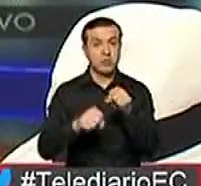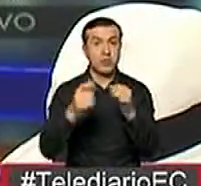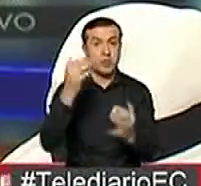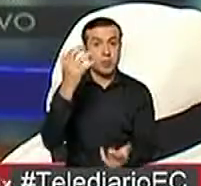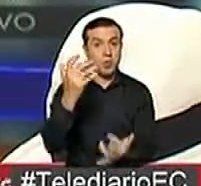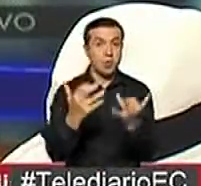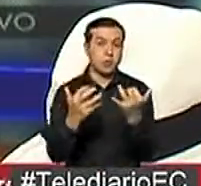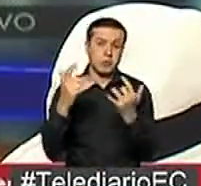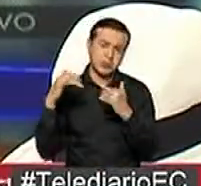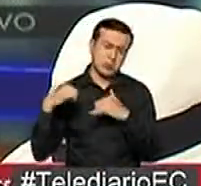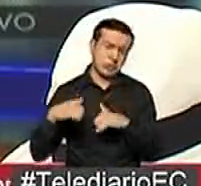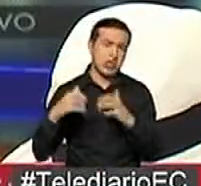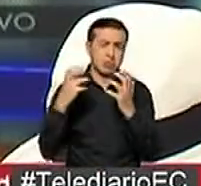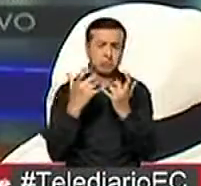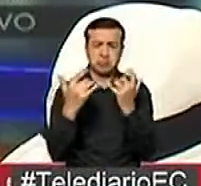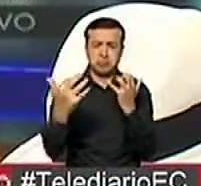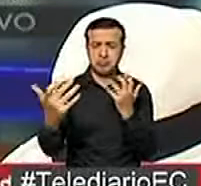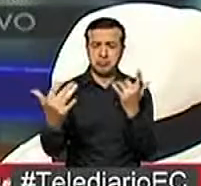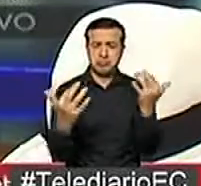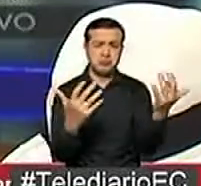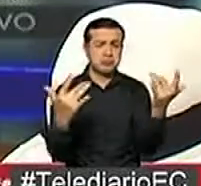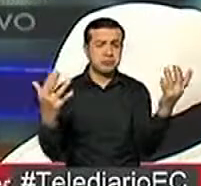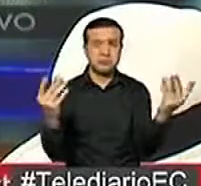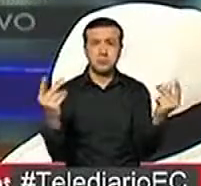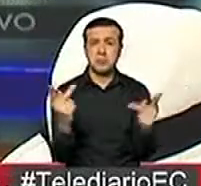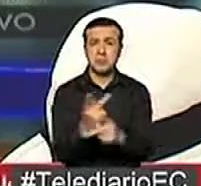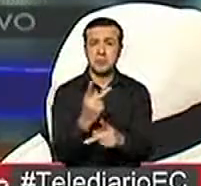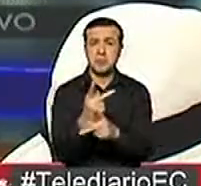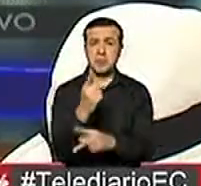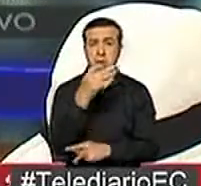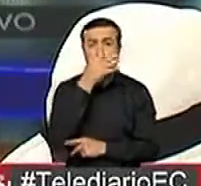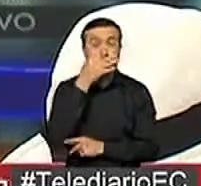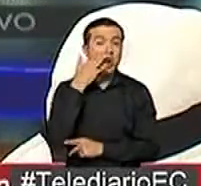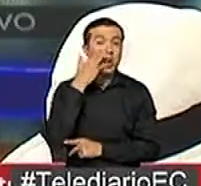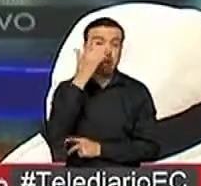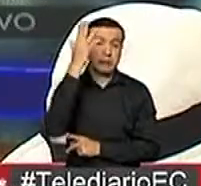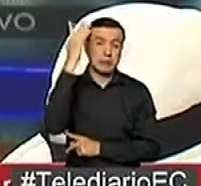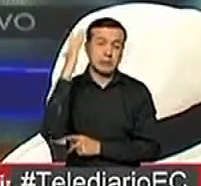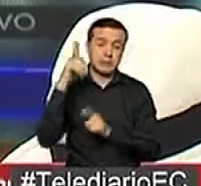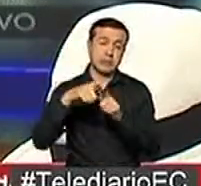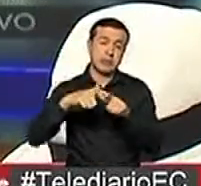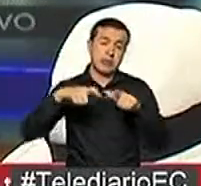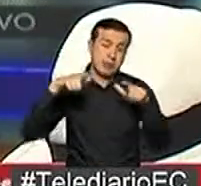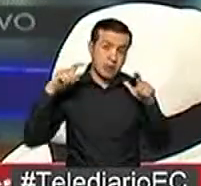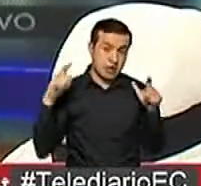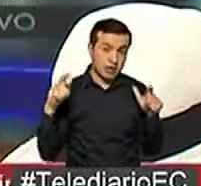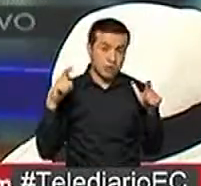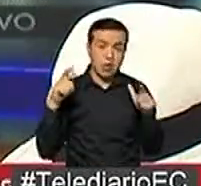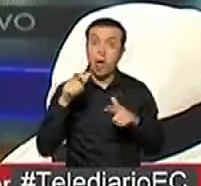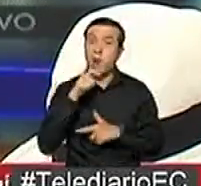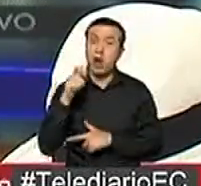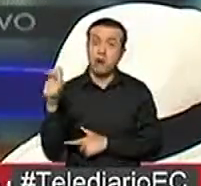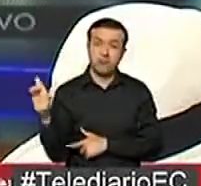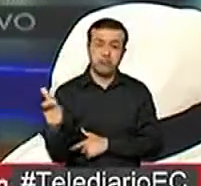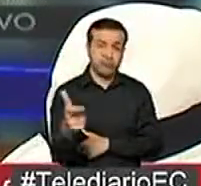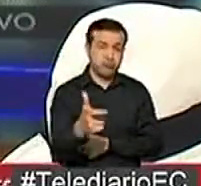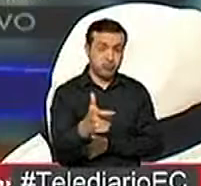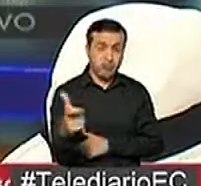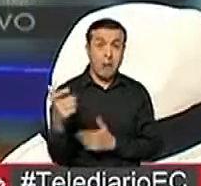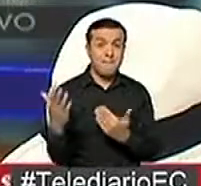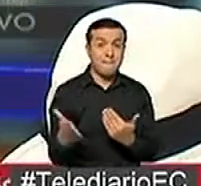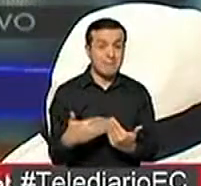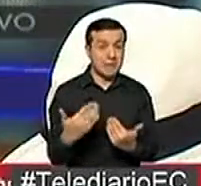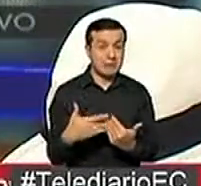se arrastra por diferentes puntos de una selva tropical de extensión continental. Y por ello, combatir las llamas no es una